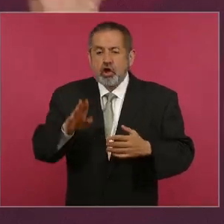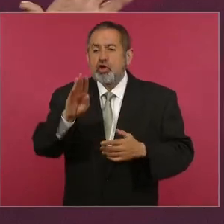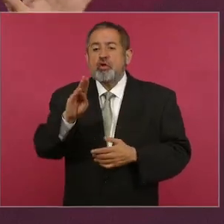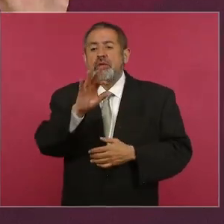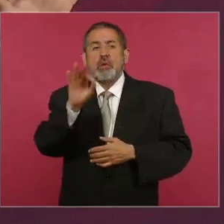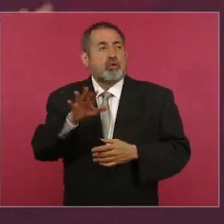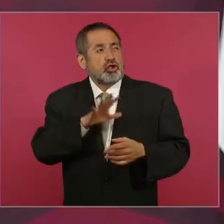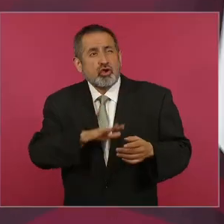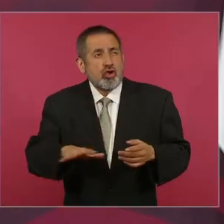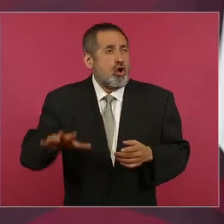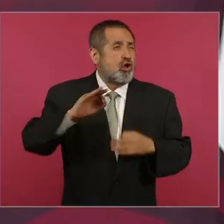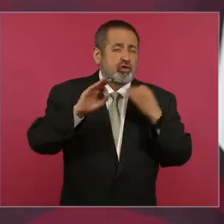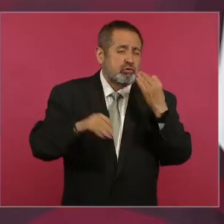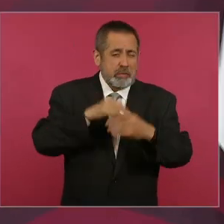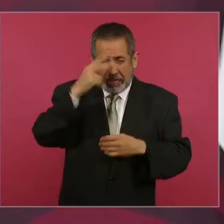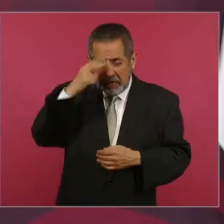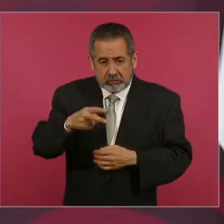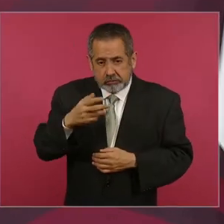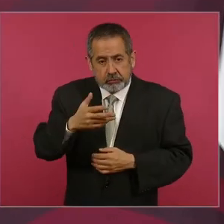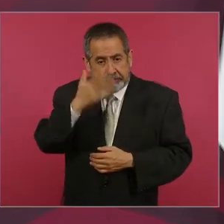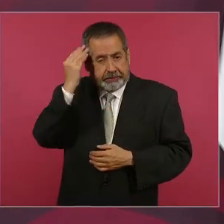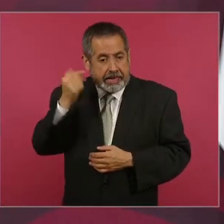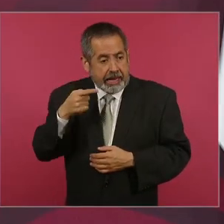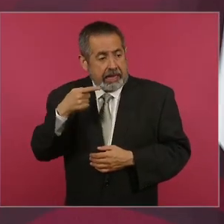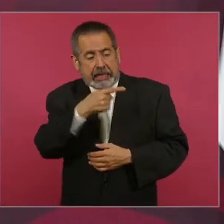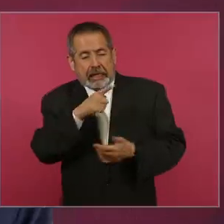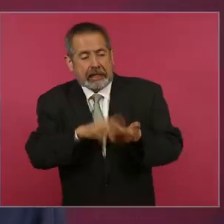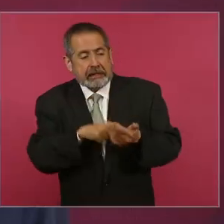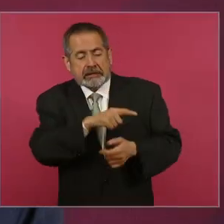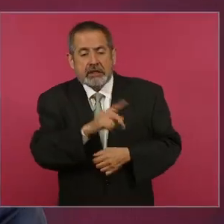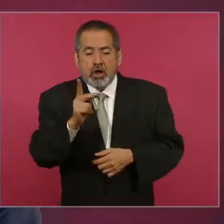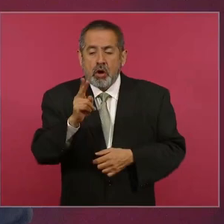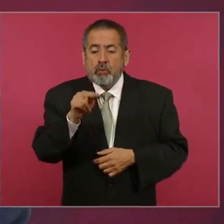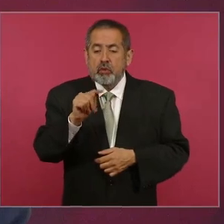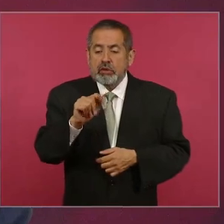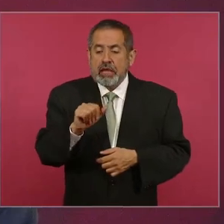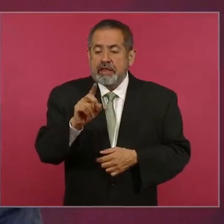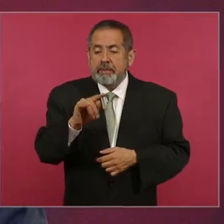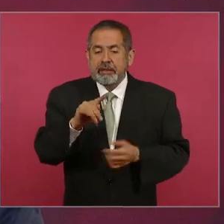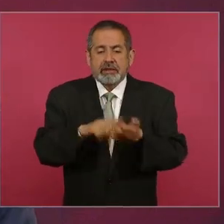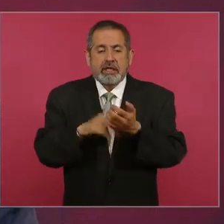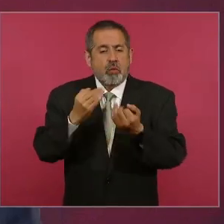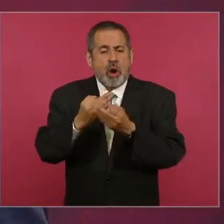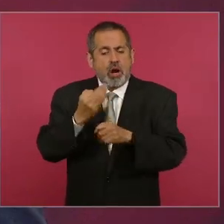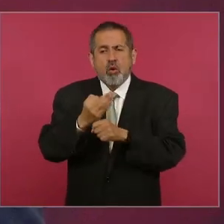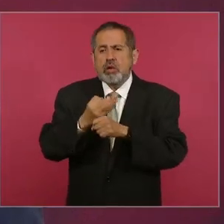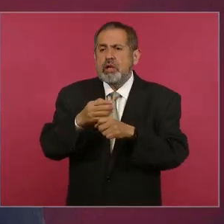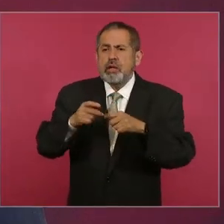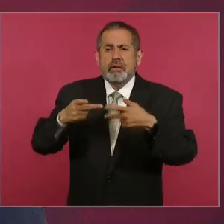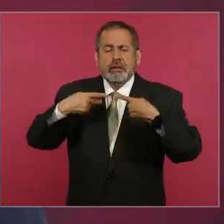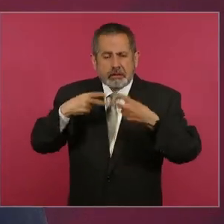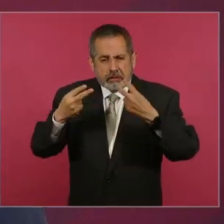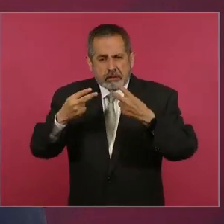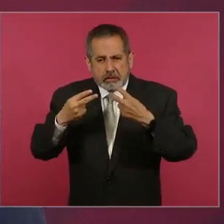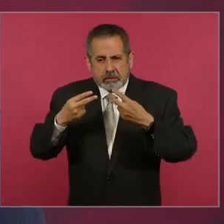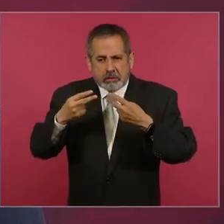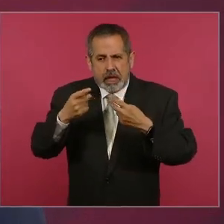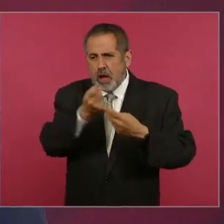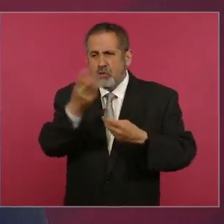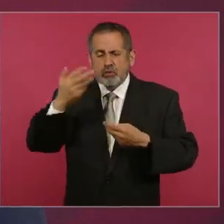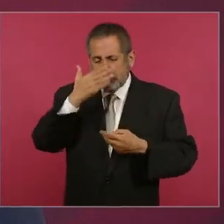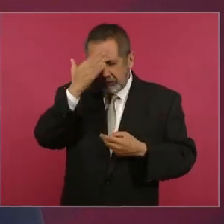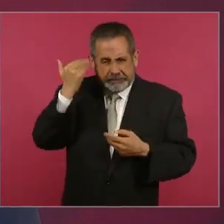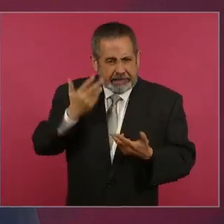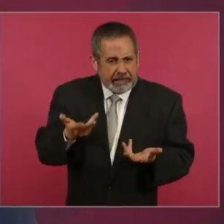de todos los mexicanos, ¿sí? Y de los que nos están escuchando lo mismo o nos están viendo, a lo